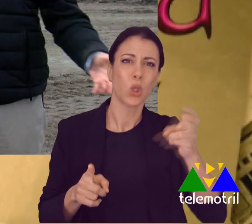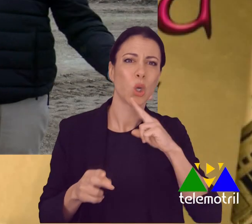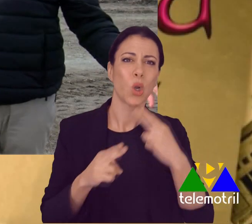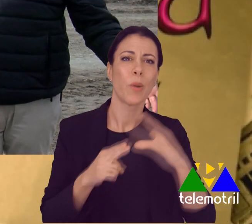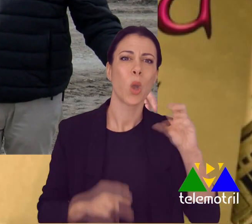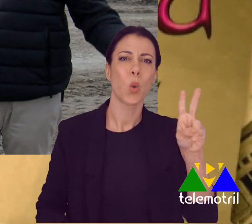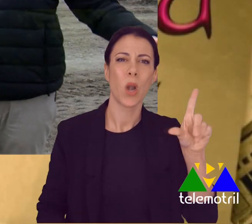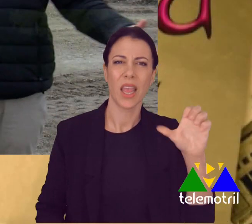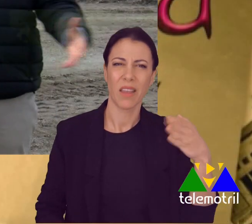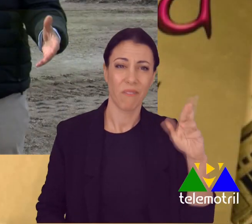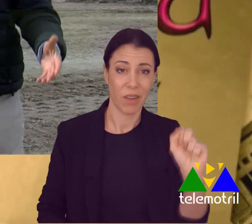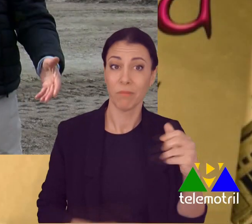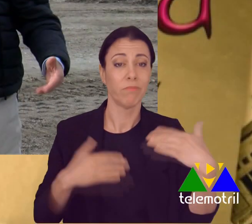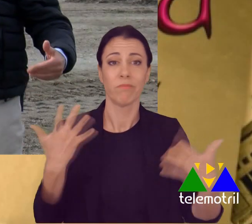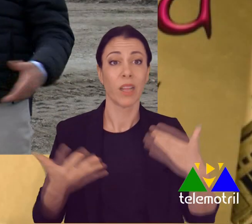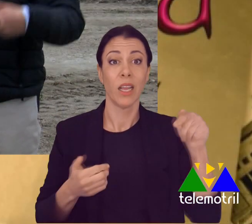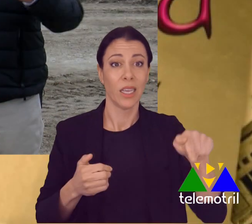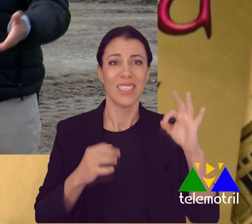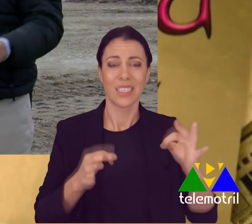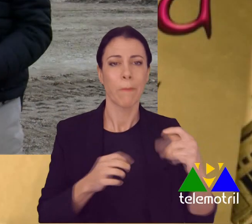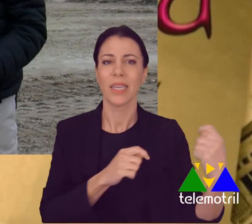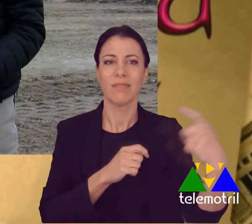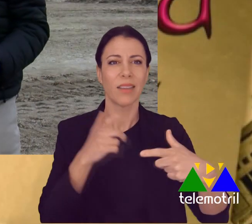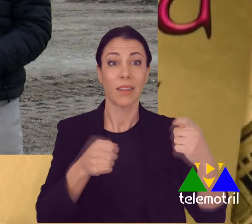Escalera, ni nada por el estilo, que eran los balates que aportaban